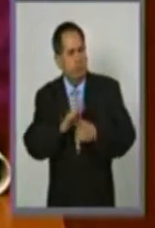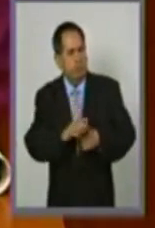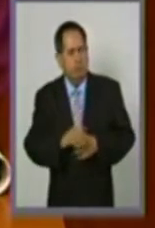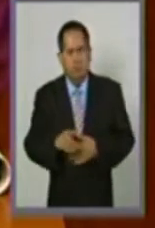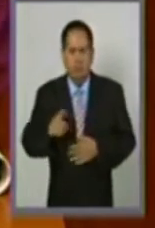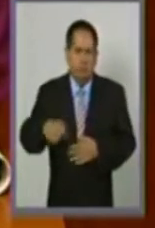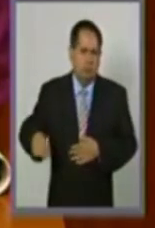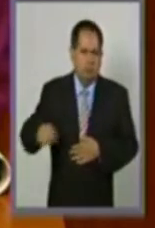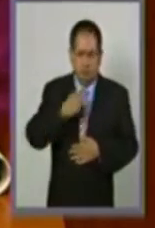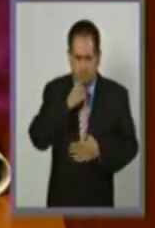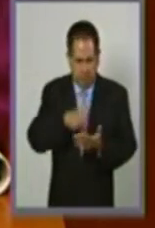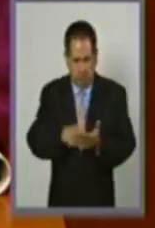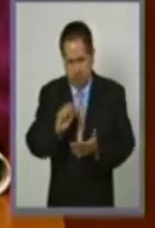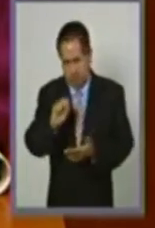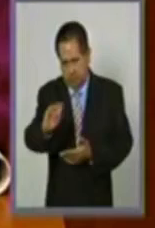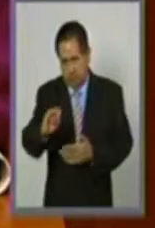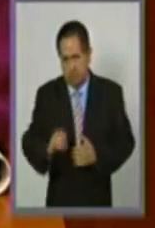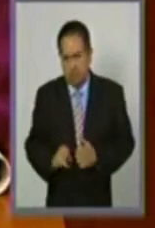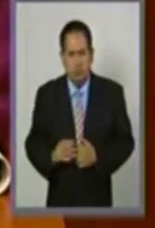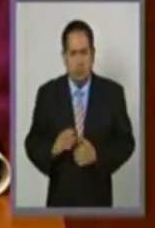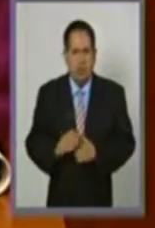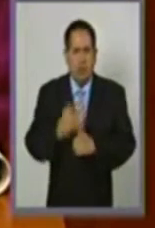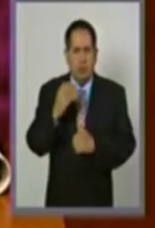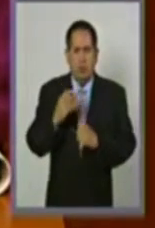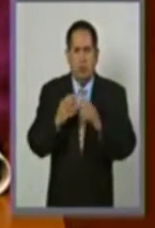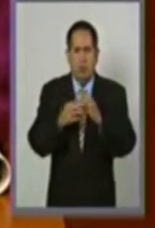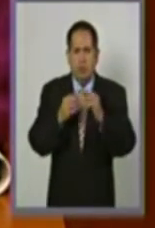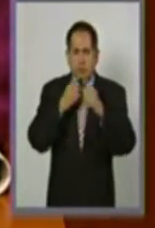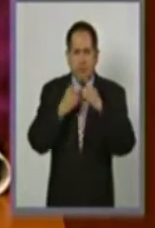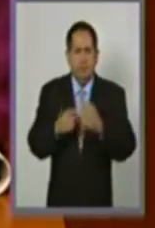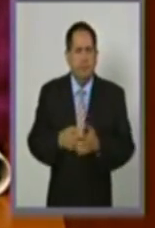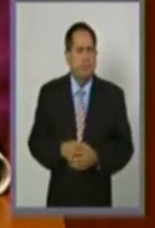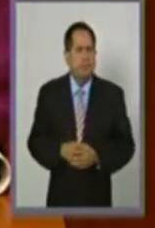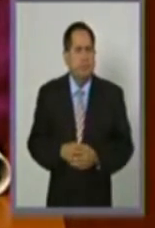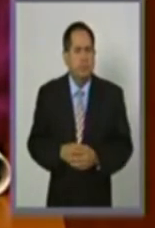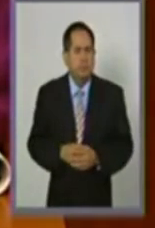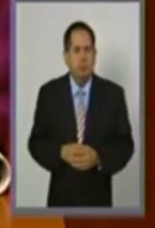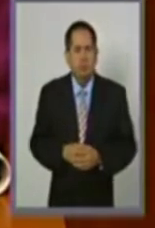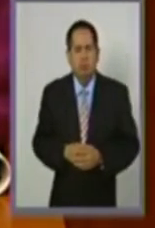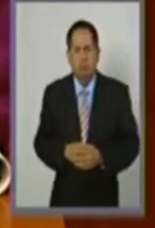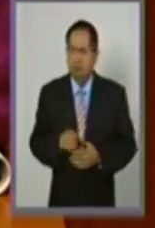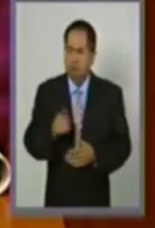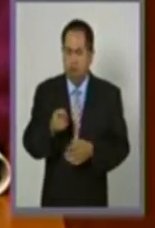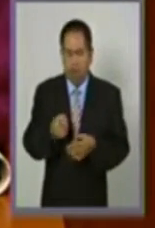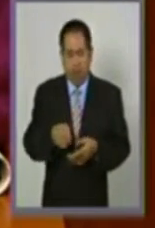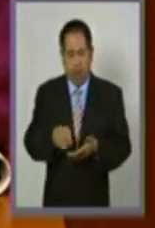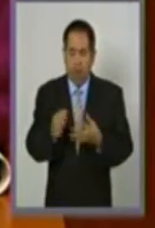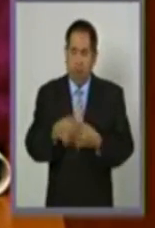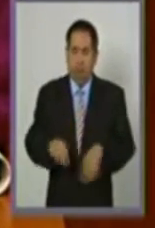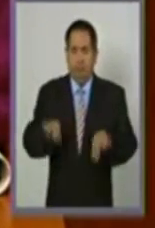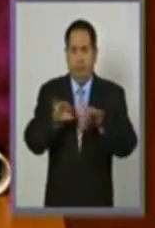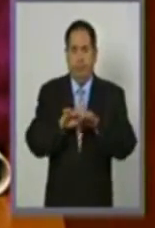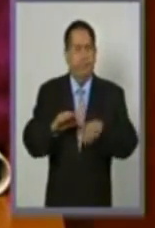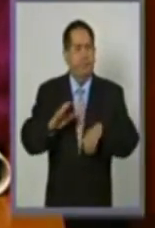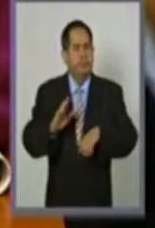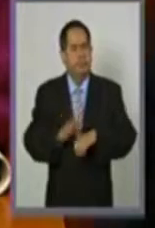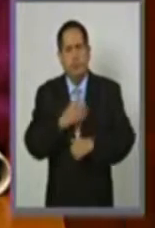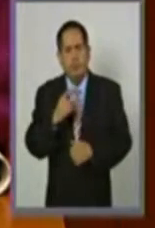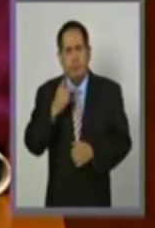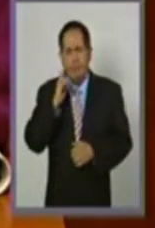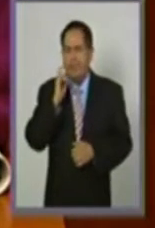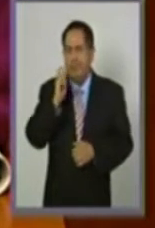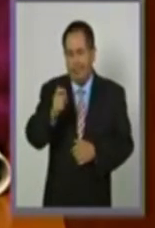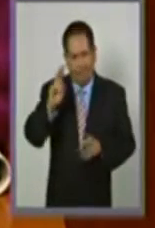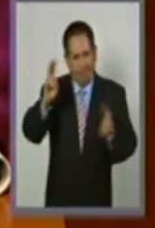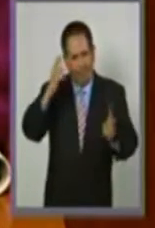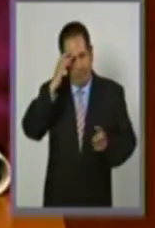sentido de este dictamen, porque estamos frente a un dictamen de gran importancia, toda vez que la